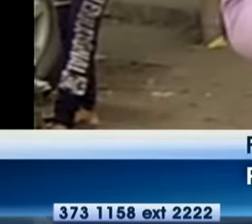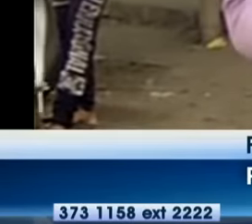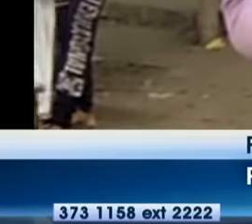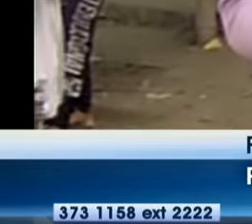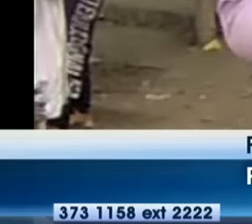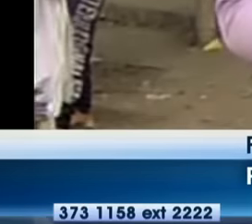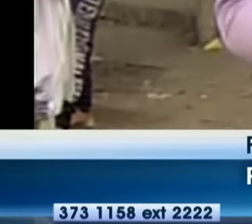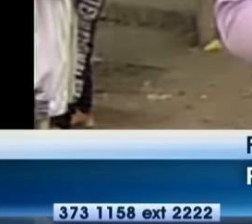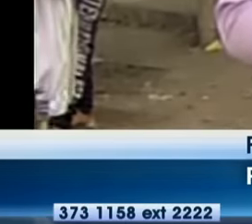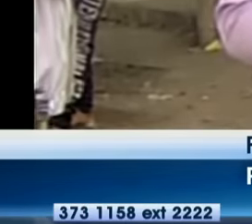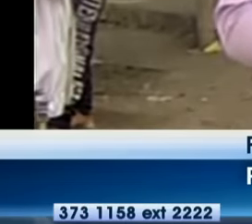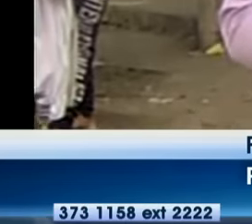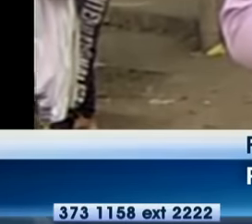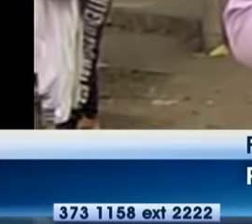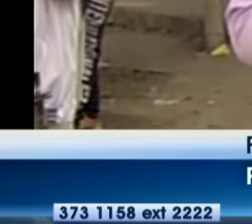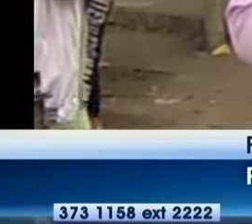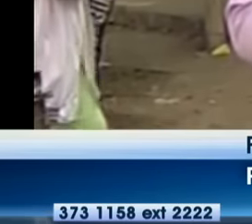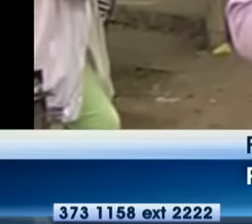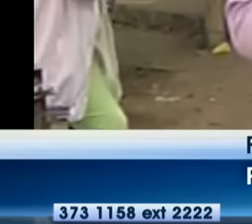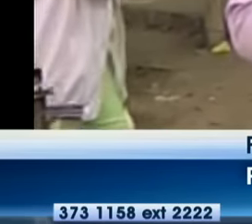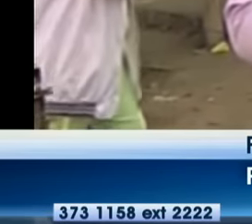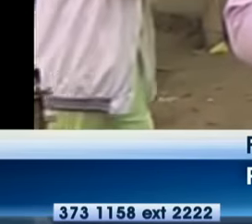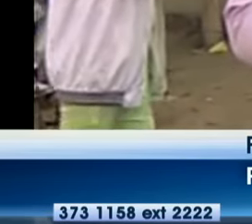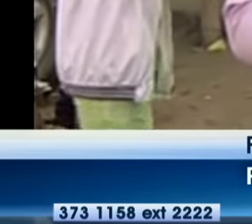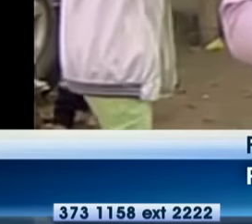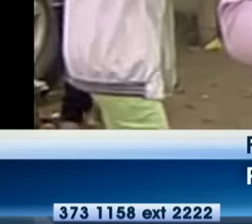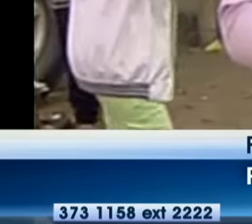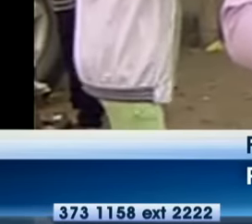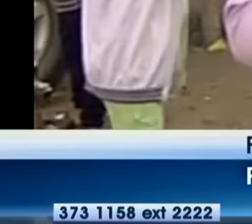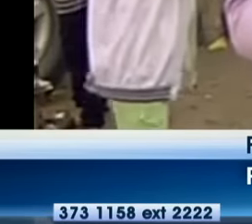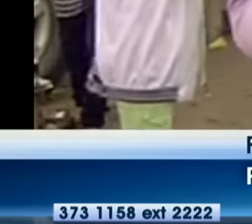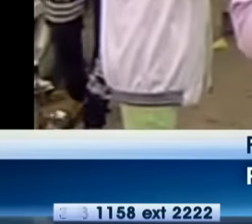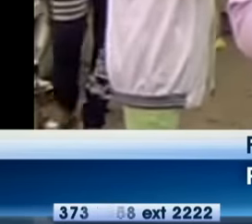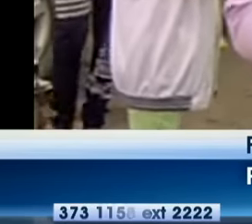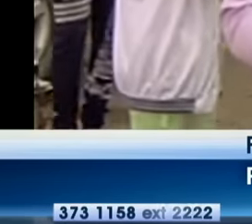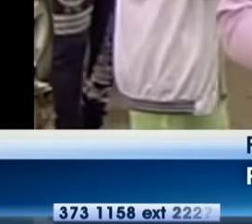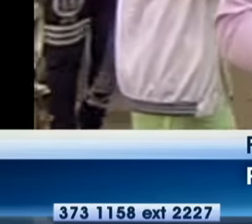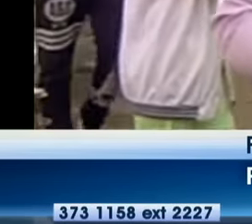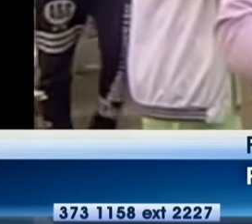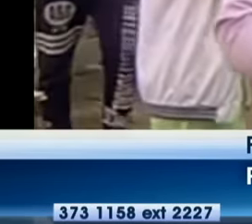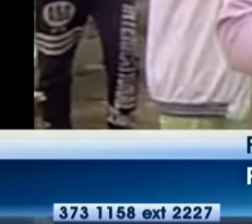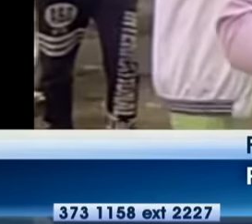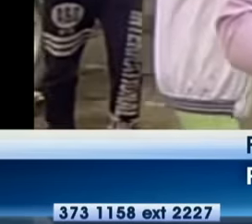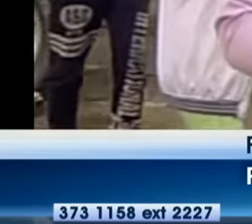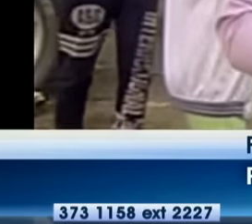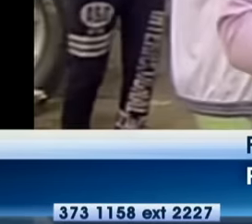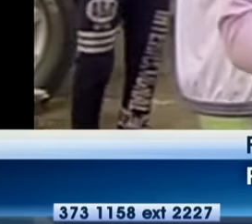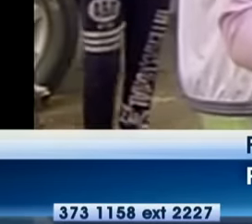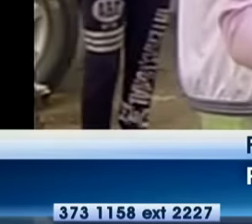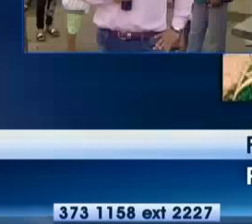cree que puede ser en la zona de Pascuales, posiblemente, así que eso lo vamos a confirmar dentro de pocos minutos.